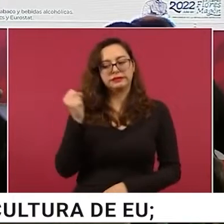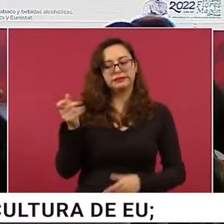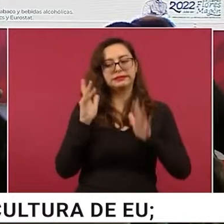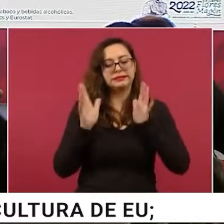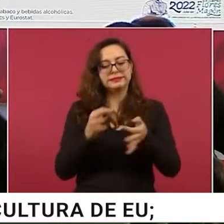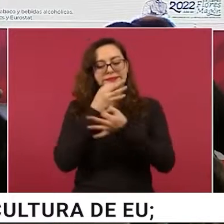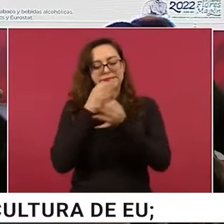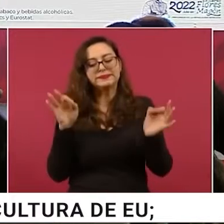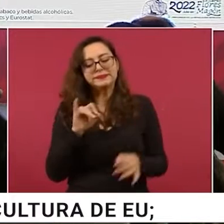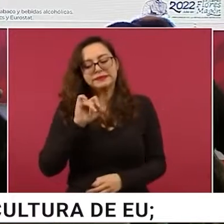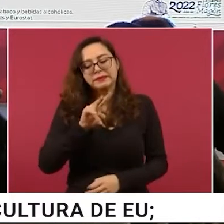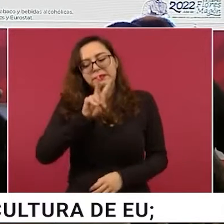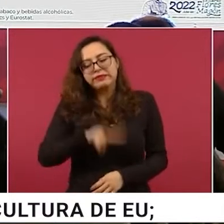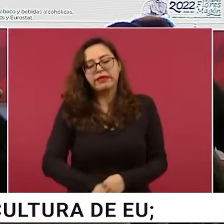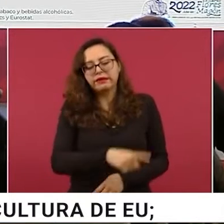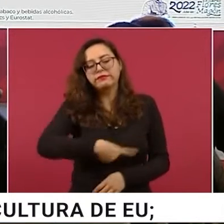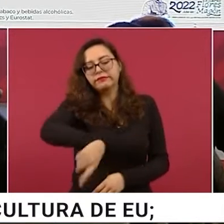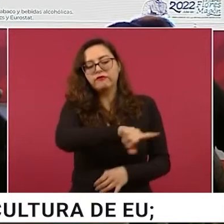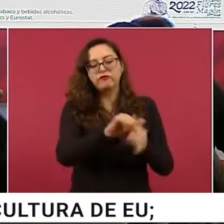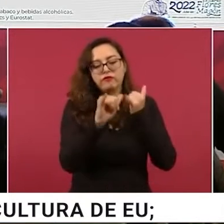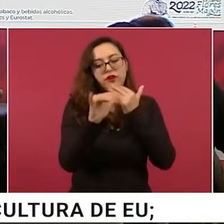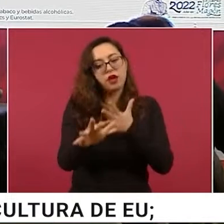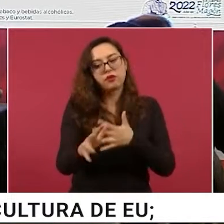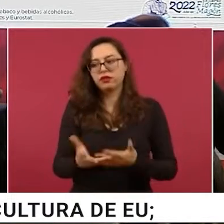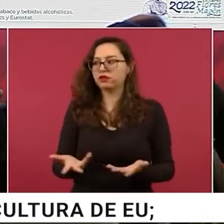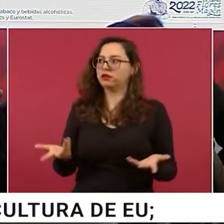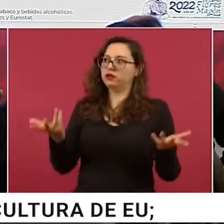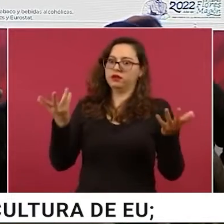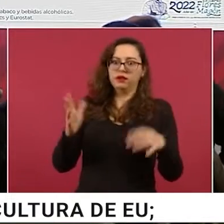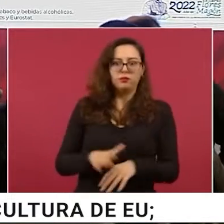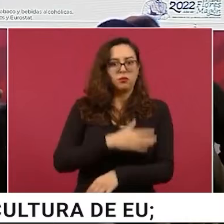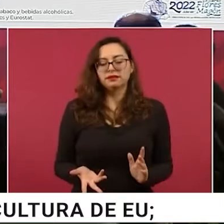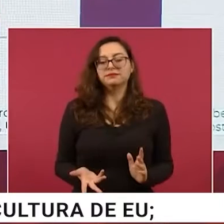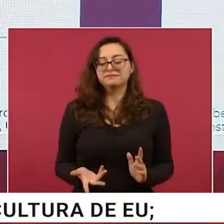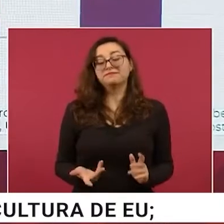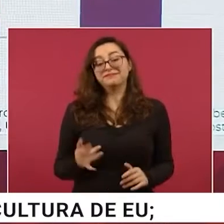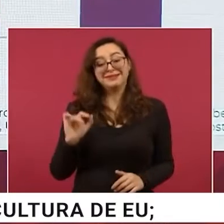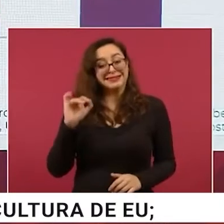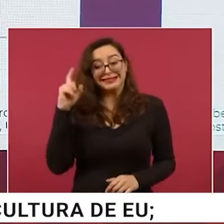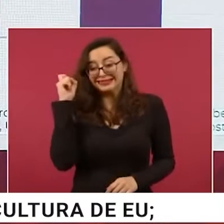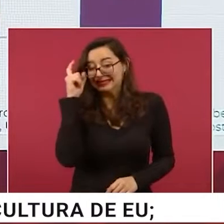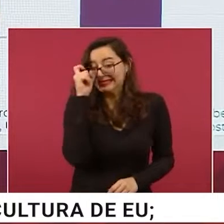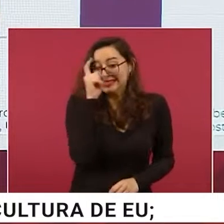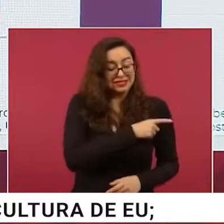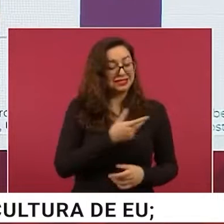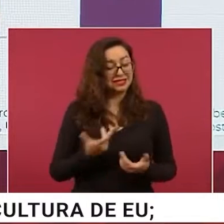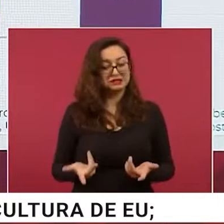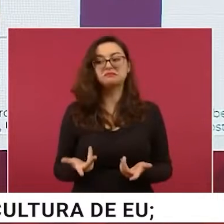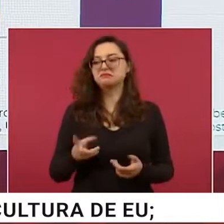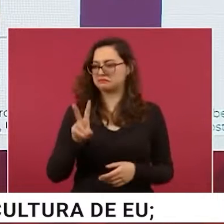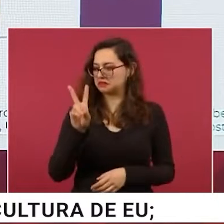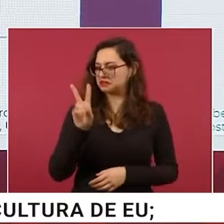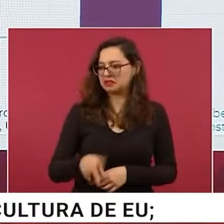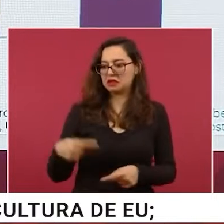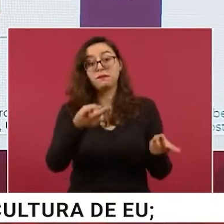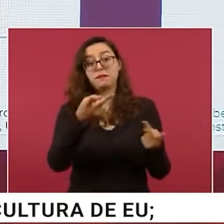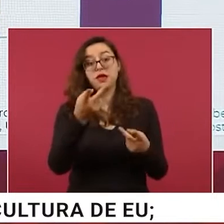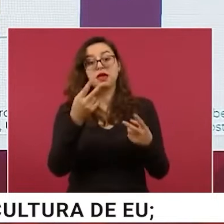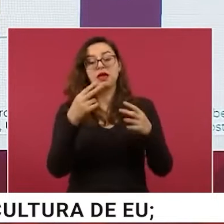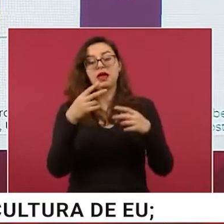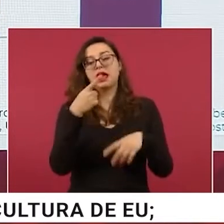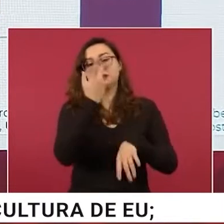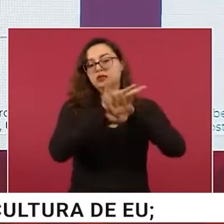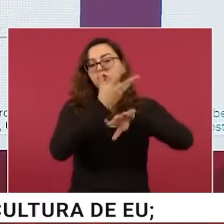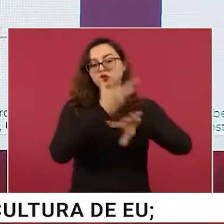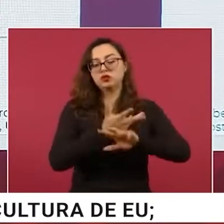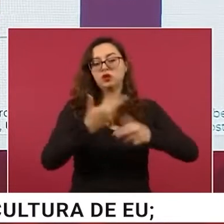Vilsack, para analizar el tema de la inflación en alimentos. Hoy tengo reunión con el secretario de Agricultura del gobierno de Estados Unidos. Vamos